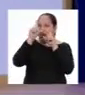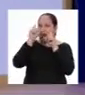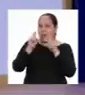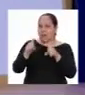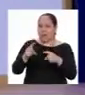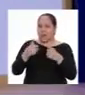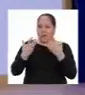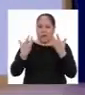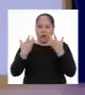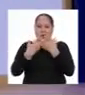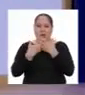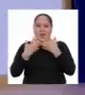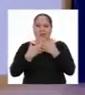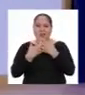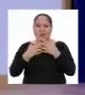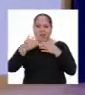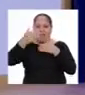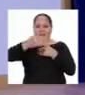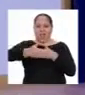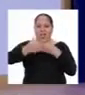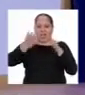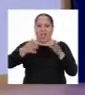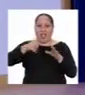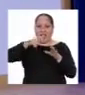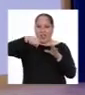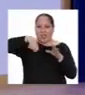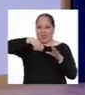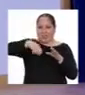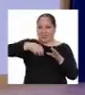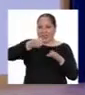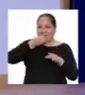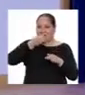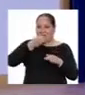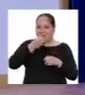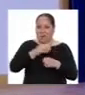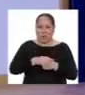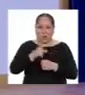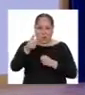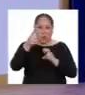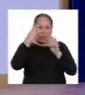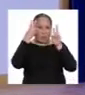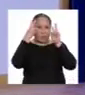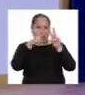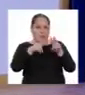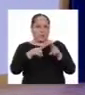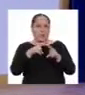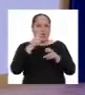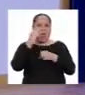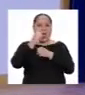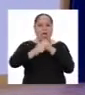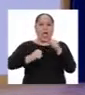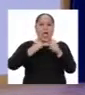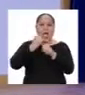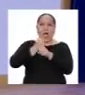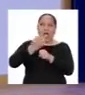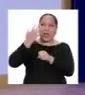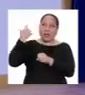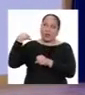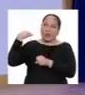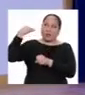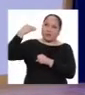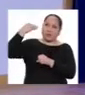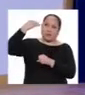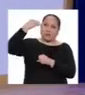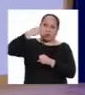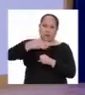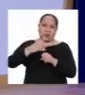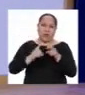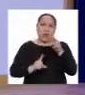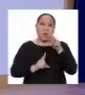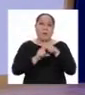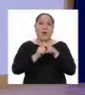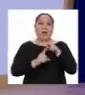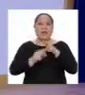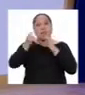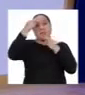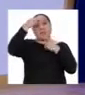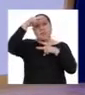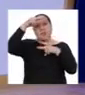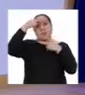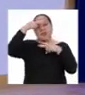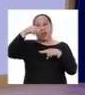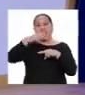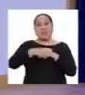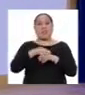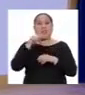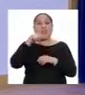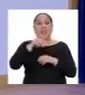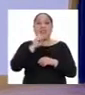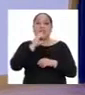pregunta relacionada a la cocina y a la comida. ¿Has visto cómo en los últimos años salen noticias diciendo que somos el mejor destino gastronómico